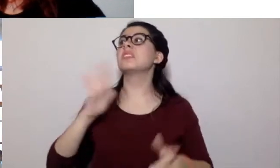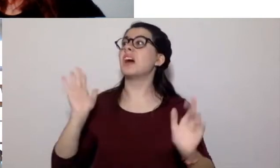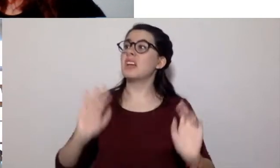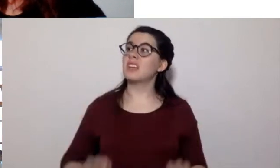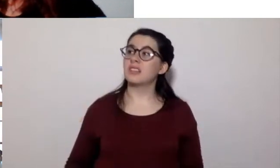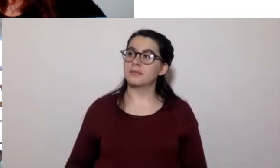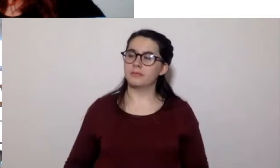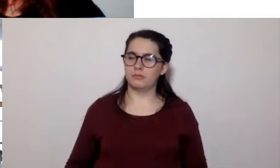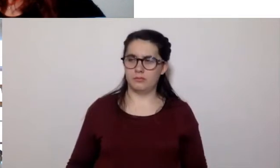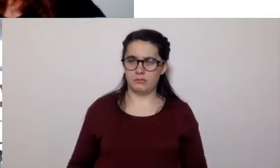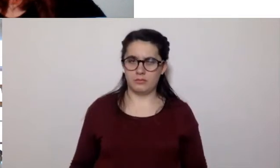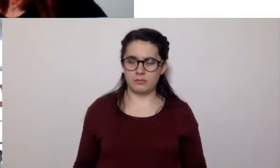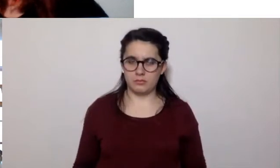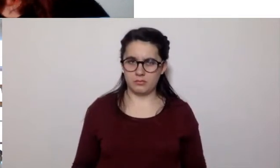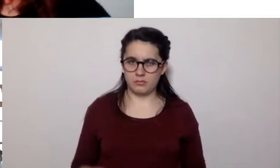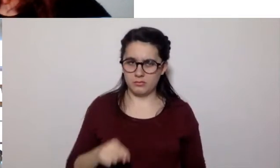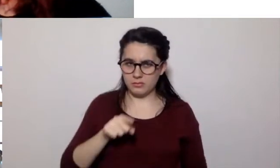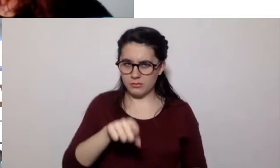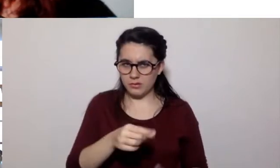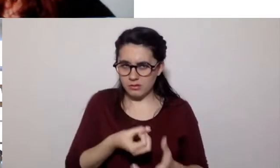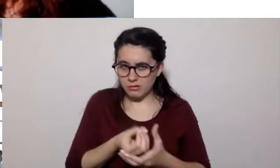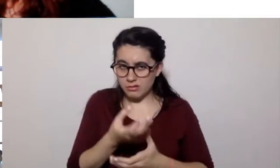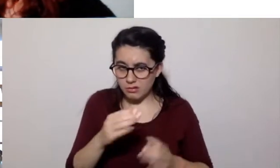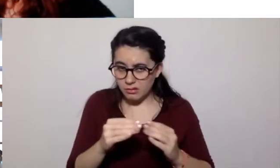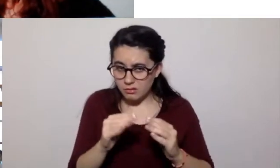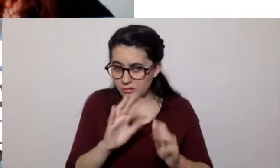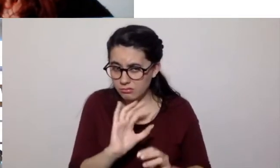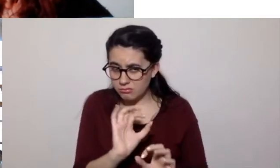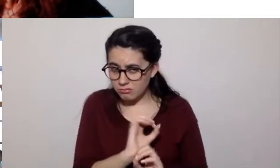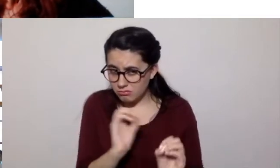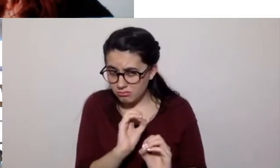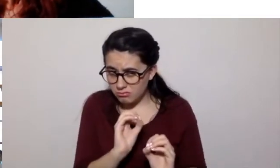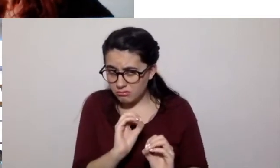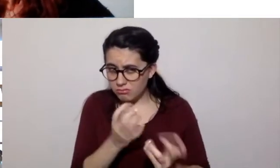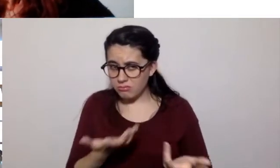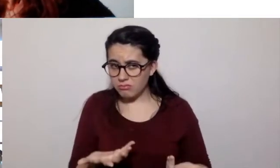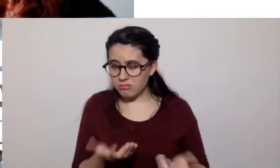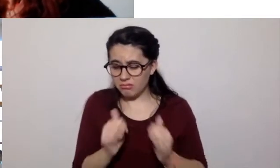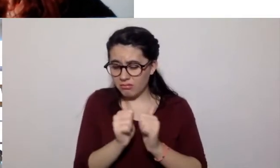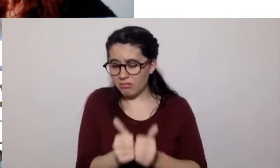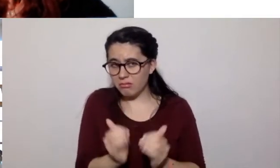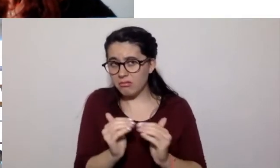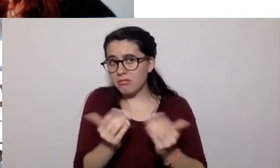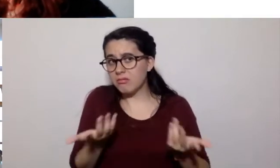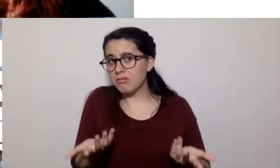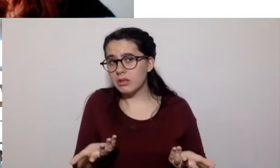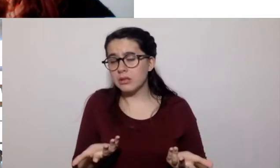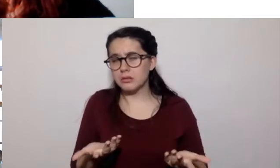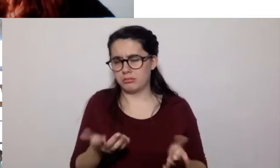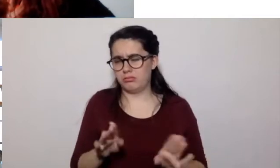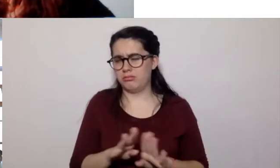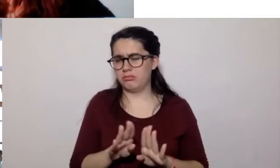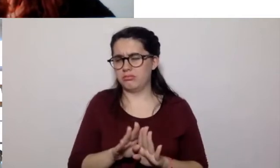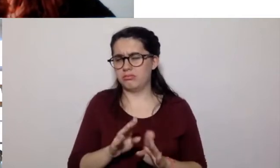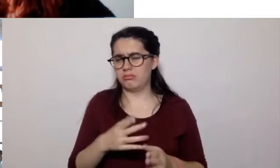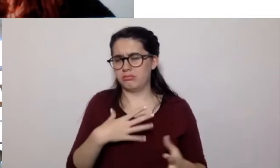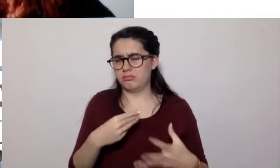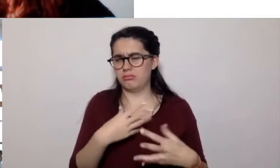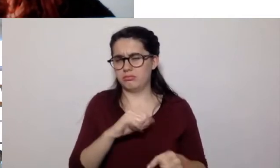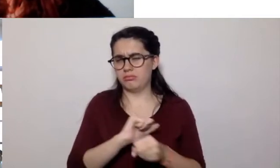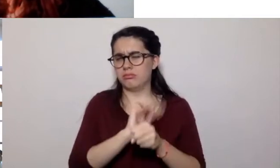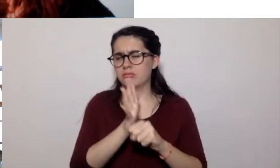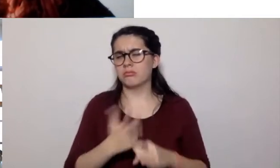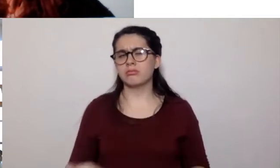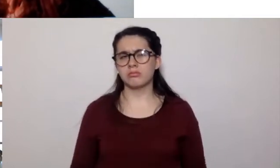casa, ¿cómo? ¿No? Sí, ¿no? O estás obsesivamente